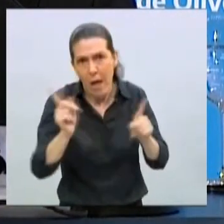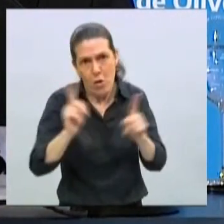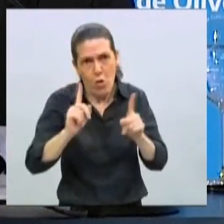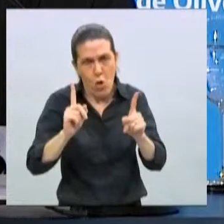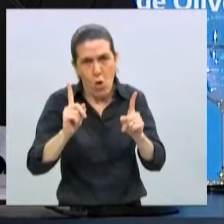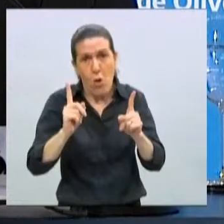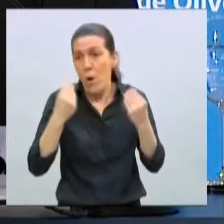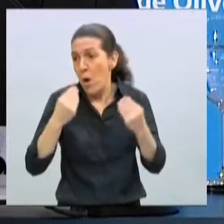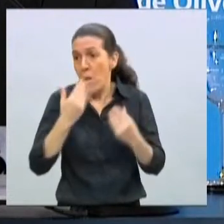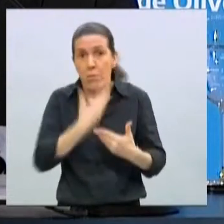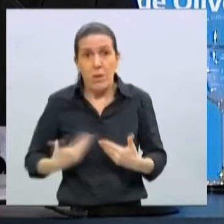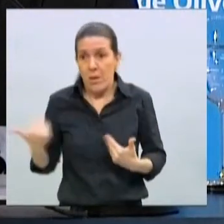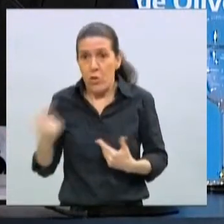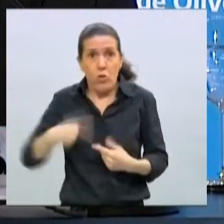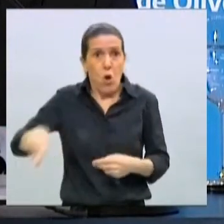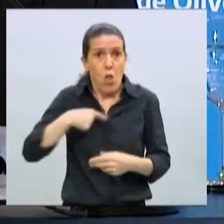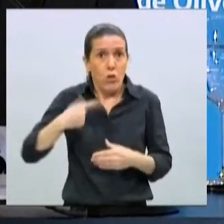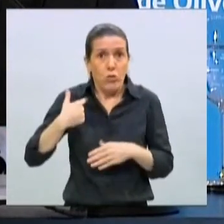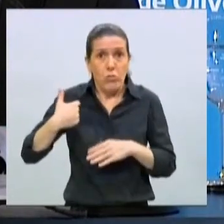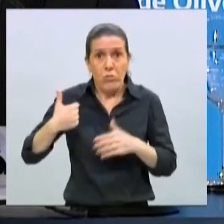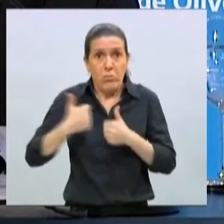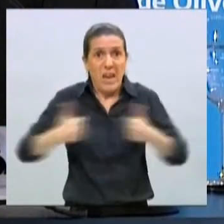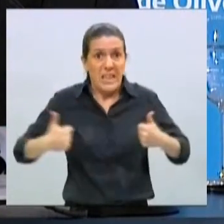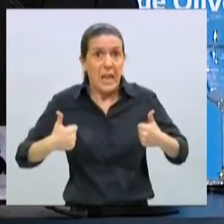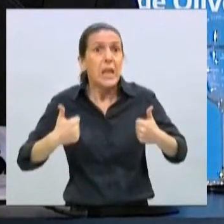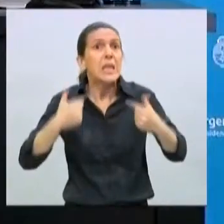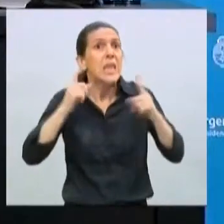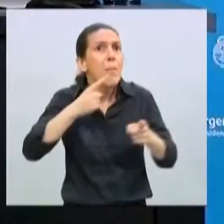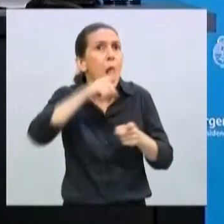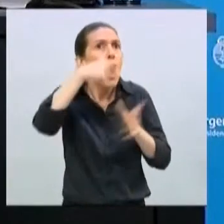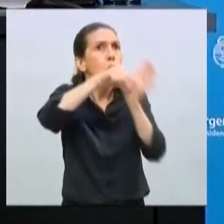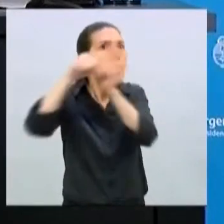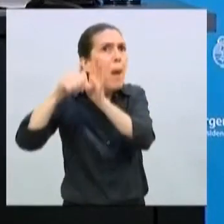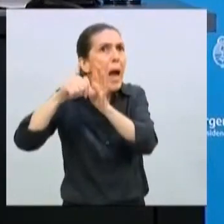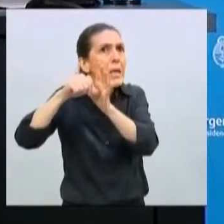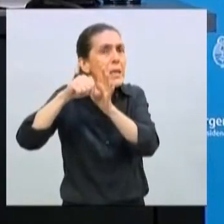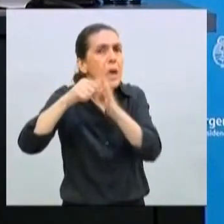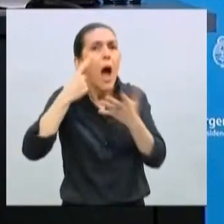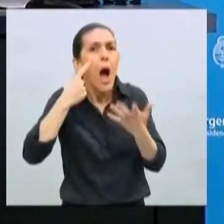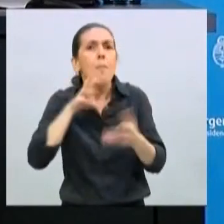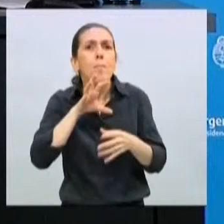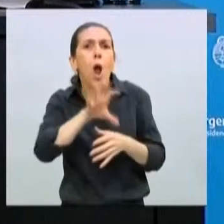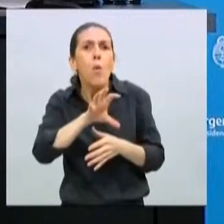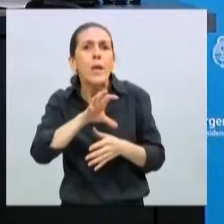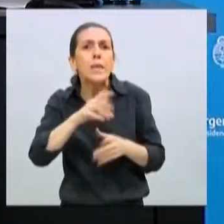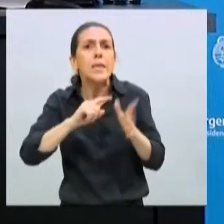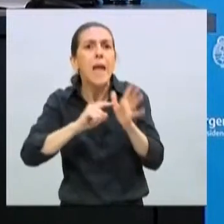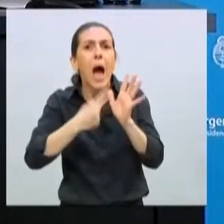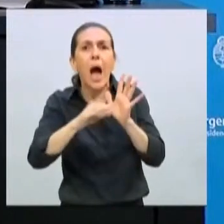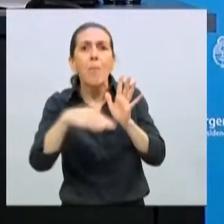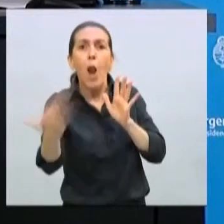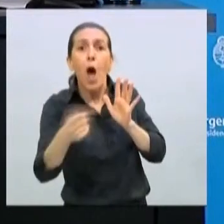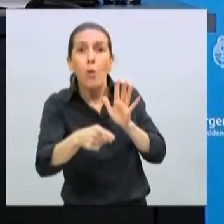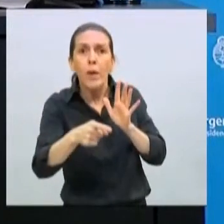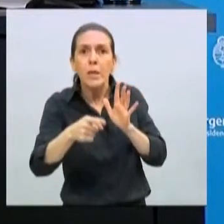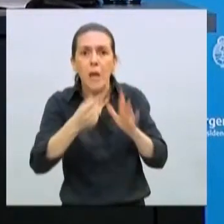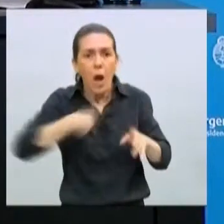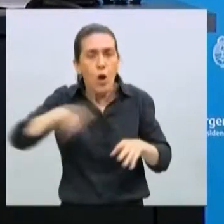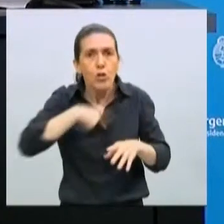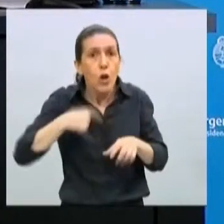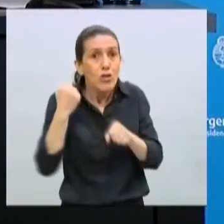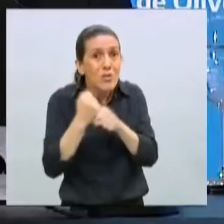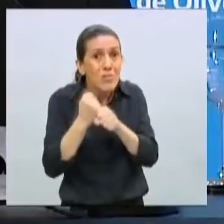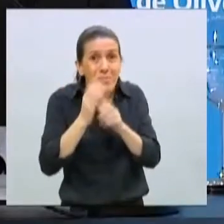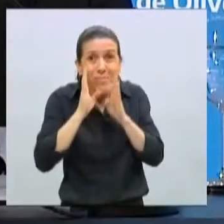y por las comparaciones que se pueden hacer a nivel internacional, sino también porque en la provincia de Buenos Aires nos dedicamos a ampliar de